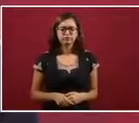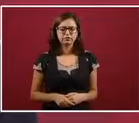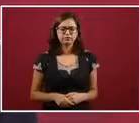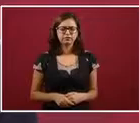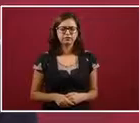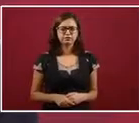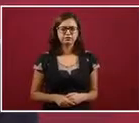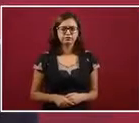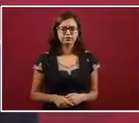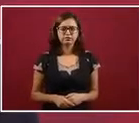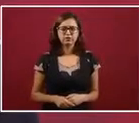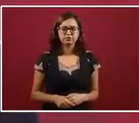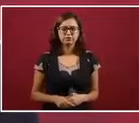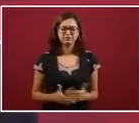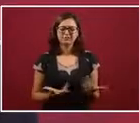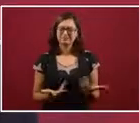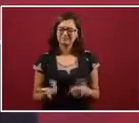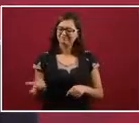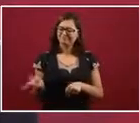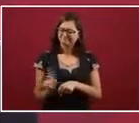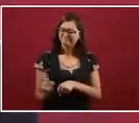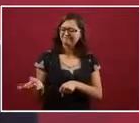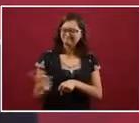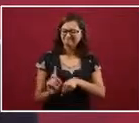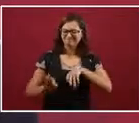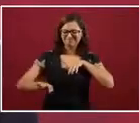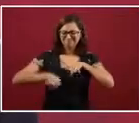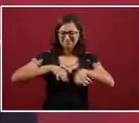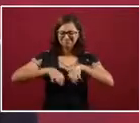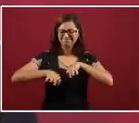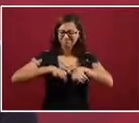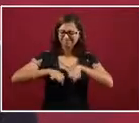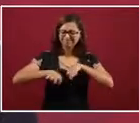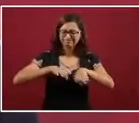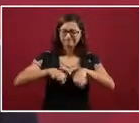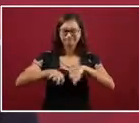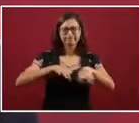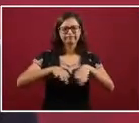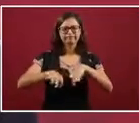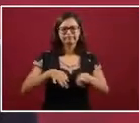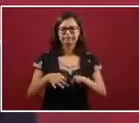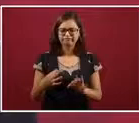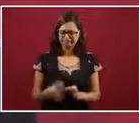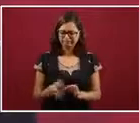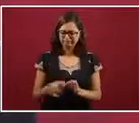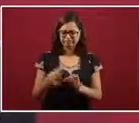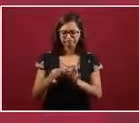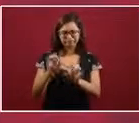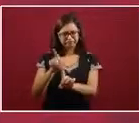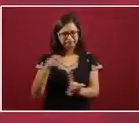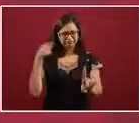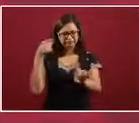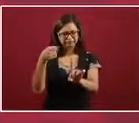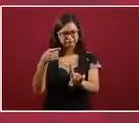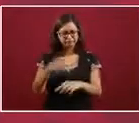Y estamos trabajando todos los días con ese propósito.